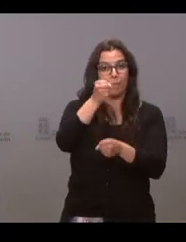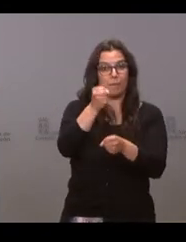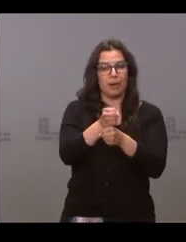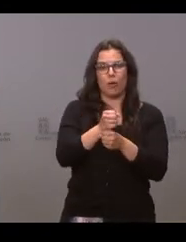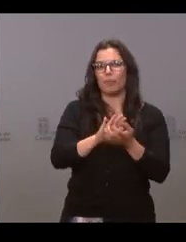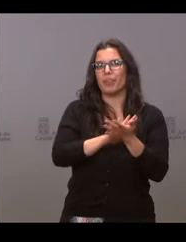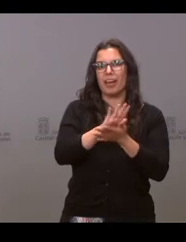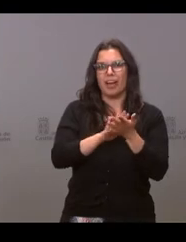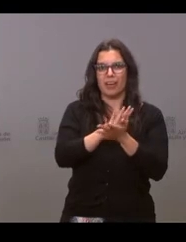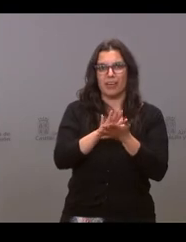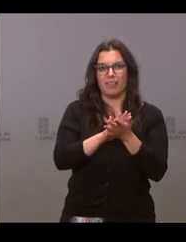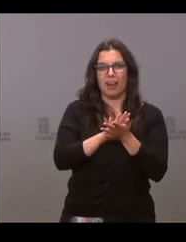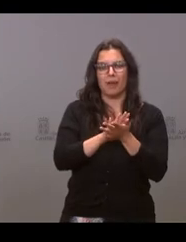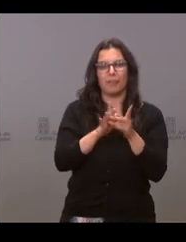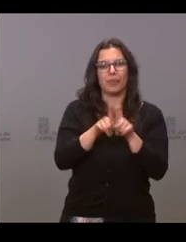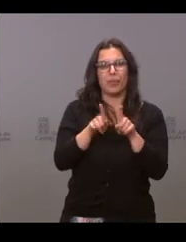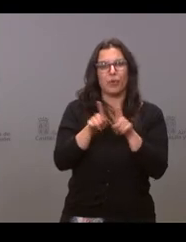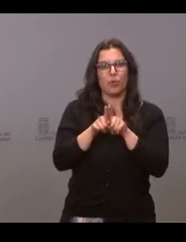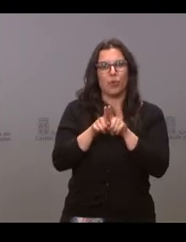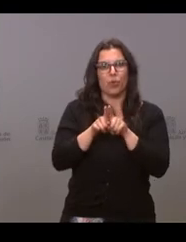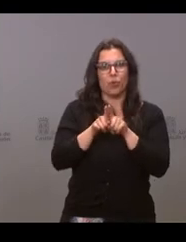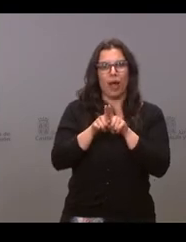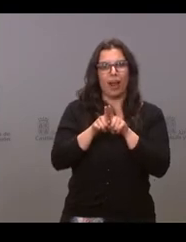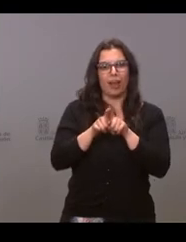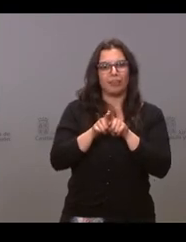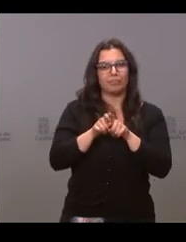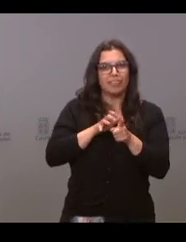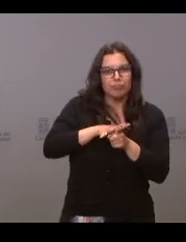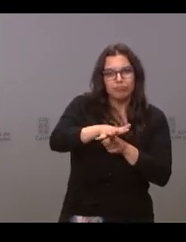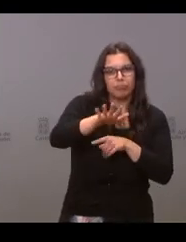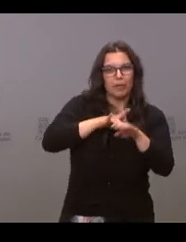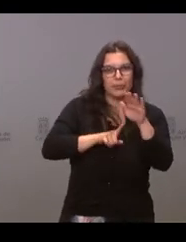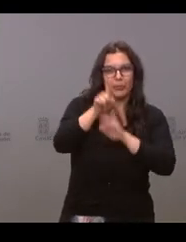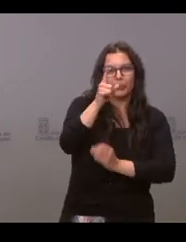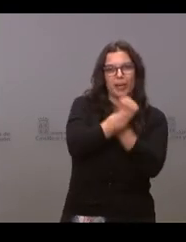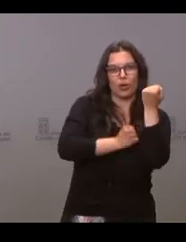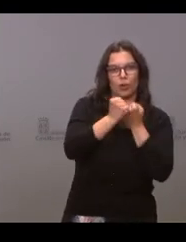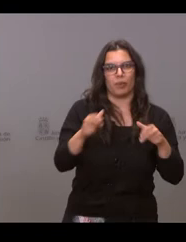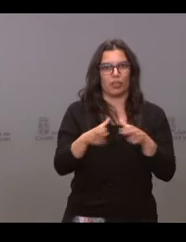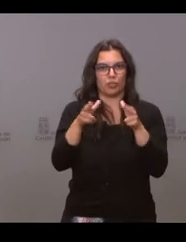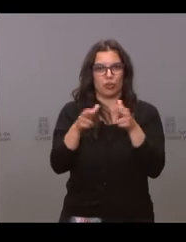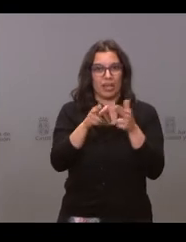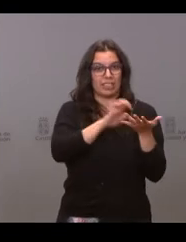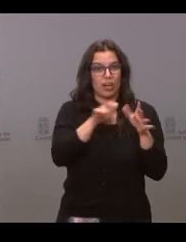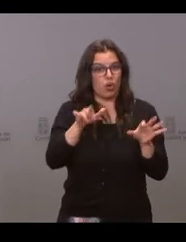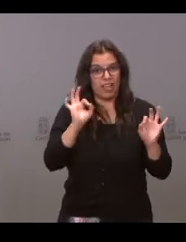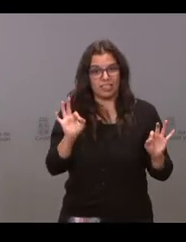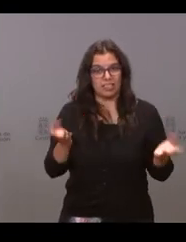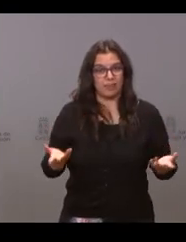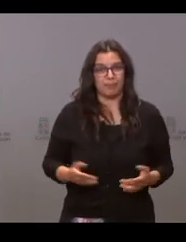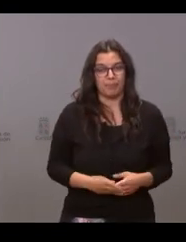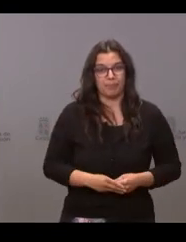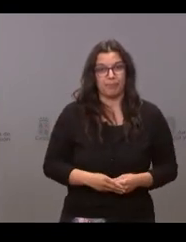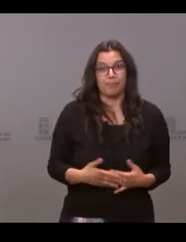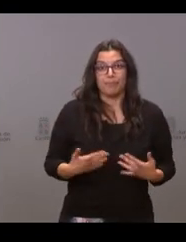de más vitaminas para la recuperación económica y social en castilla y león' esa es la realidad y